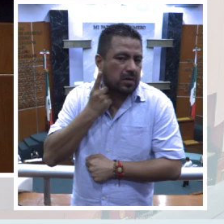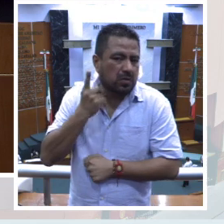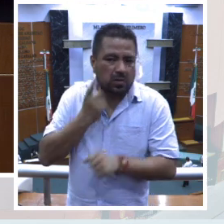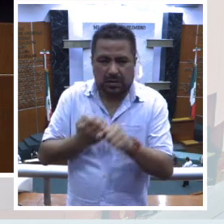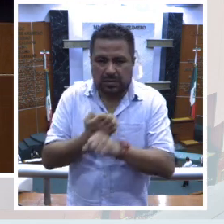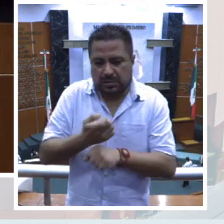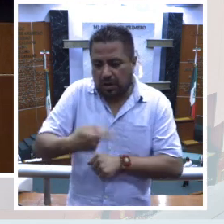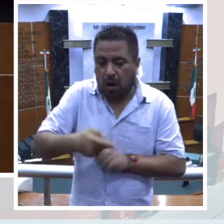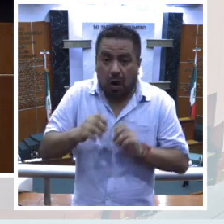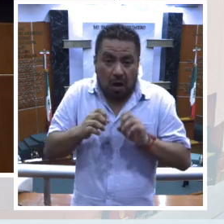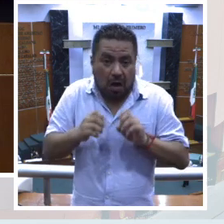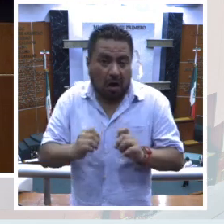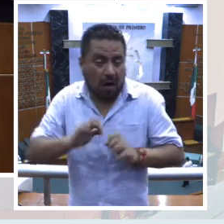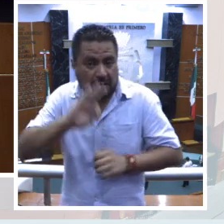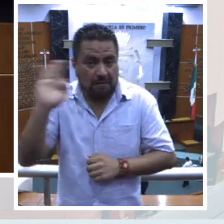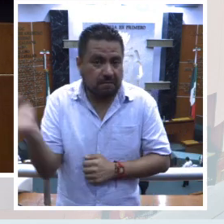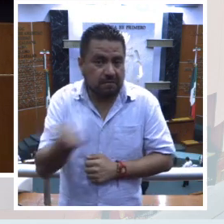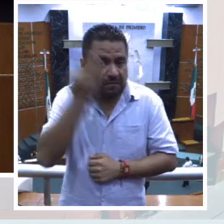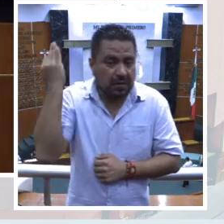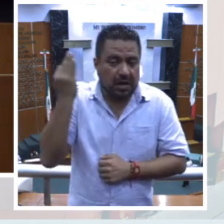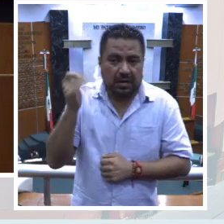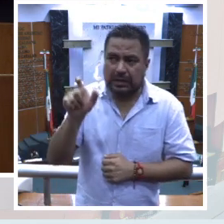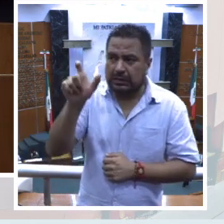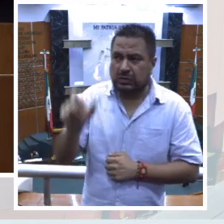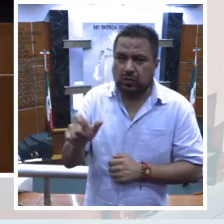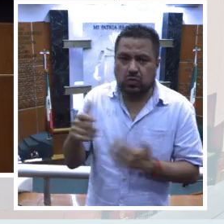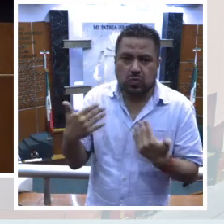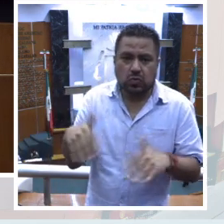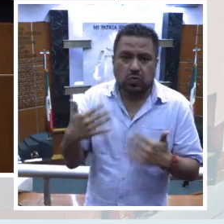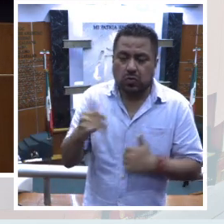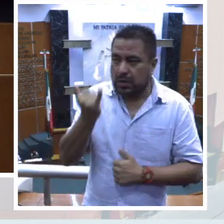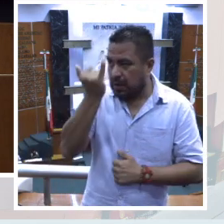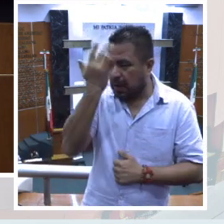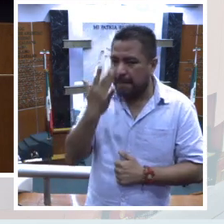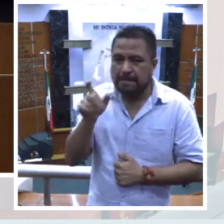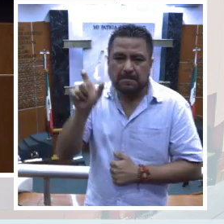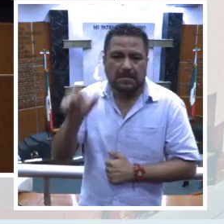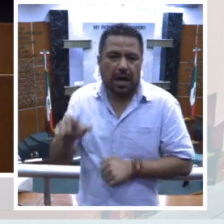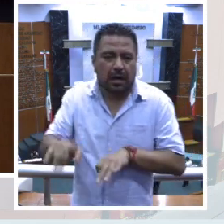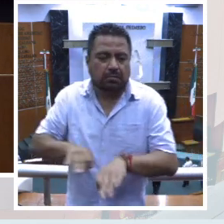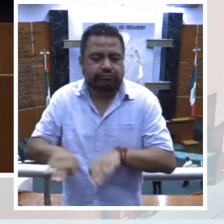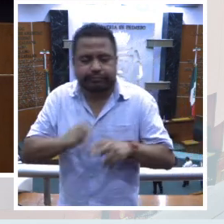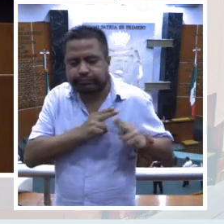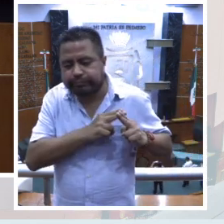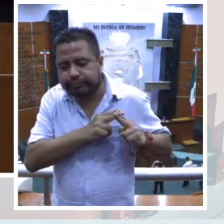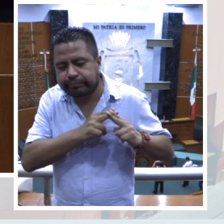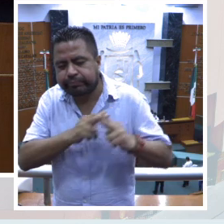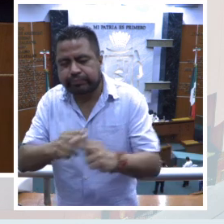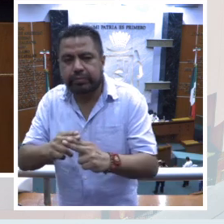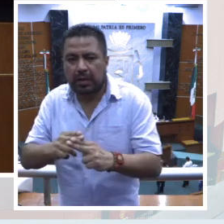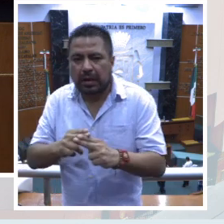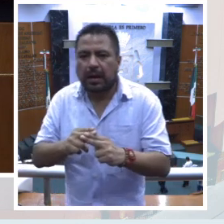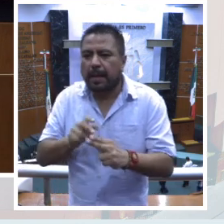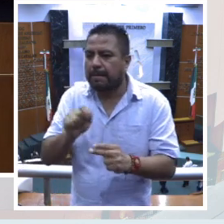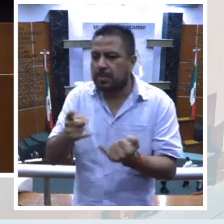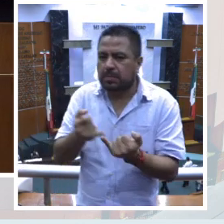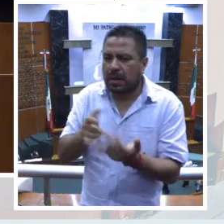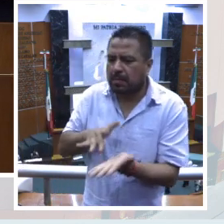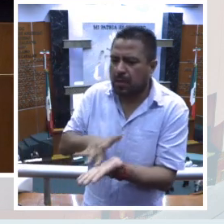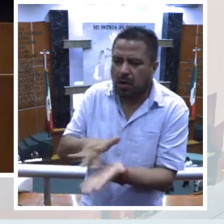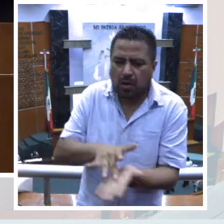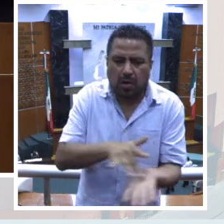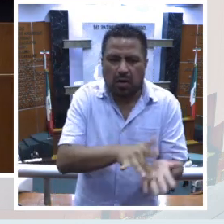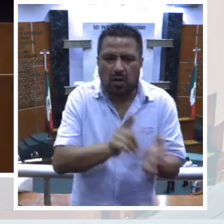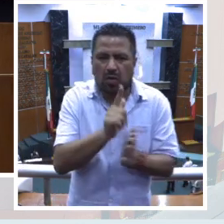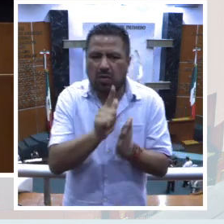o federales que se hayan distinguido en su trabajo legislativo y su aportación a la construcción del